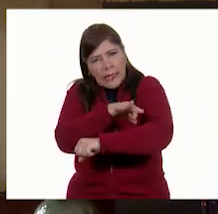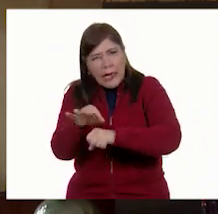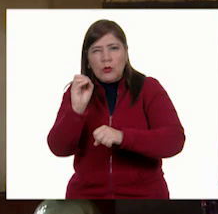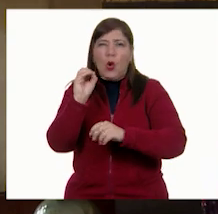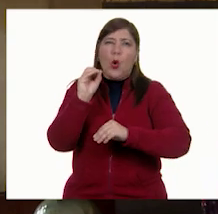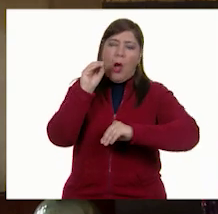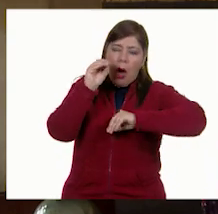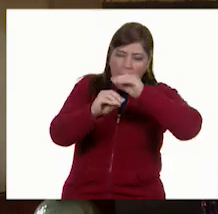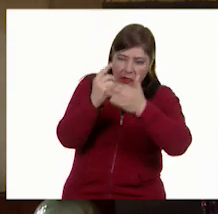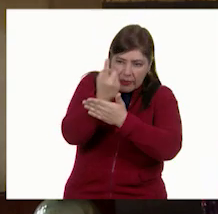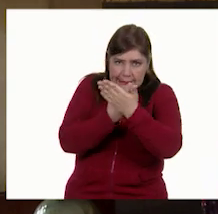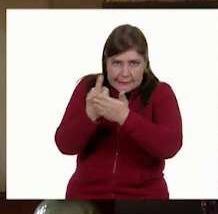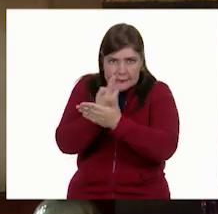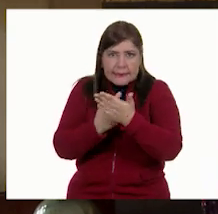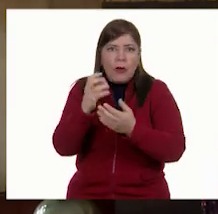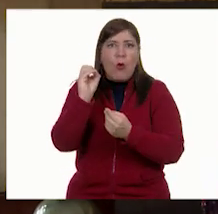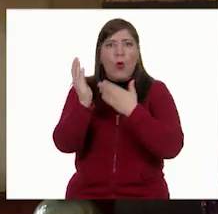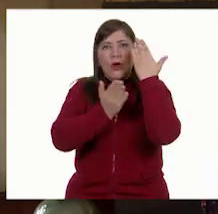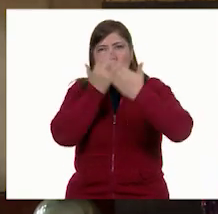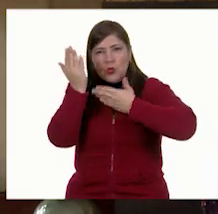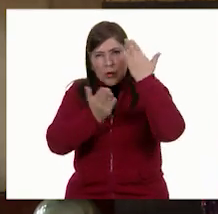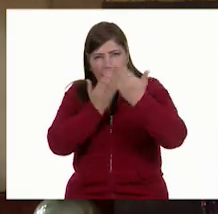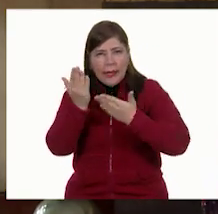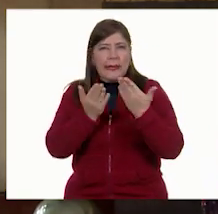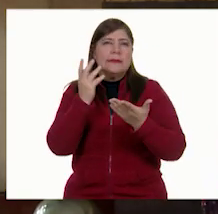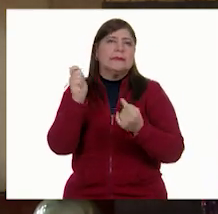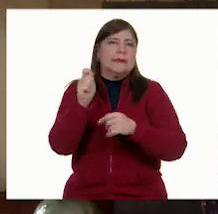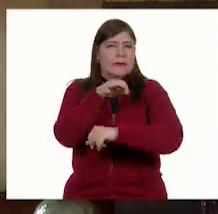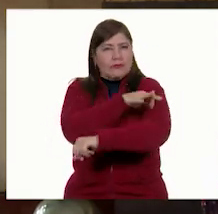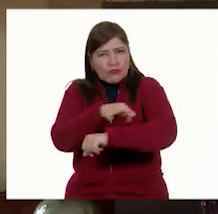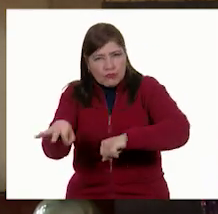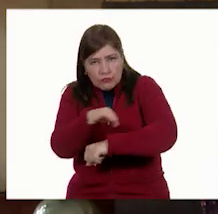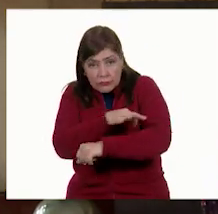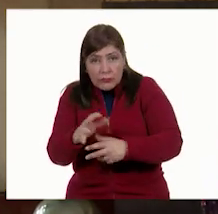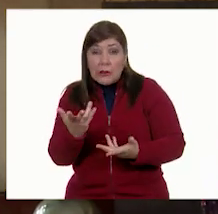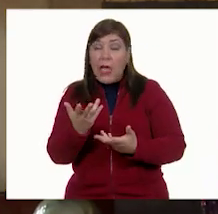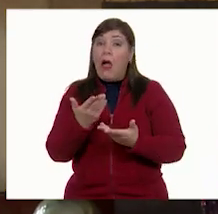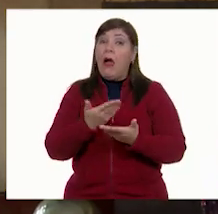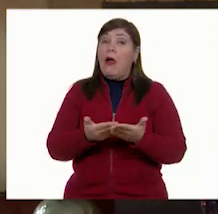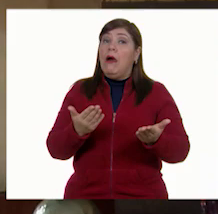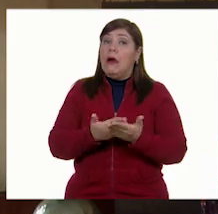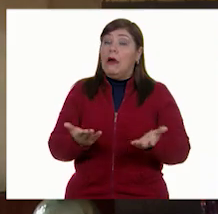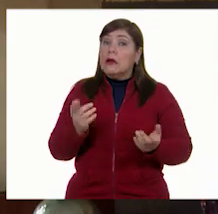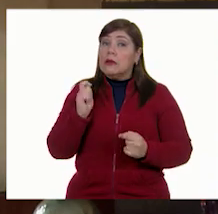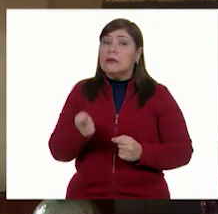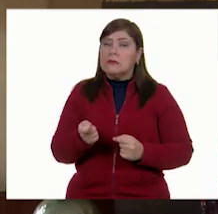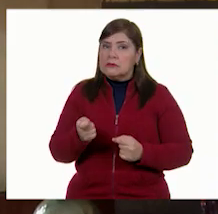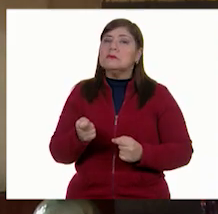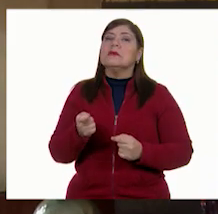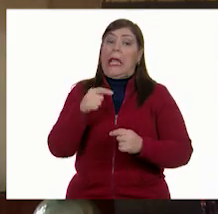diseñadores, estudiantes de arquitectura, etcétera, y ahora vienen